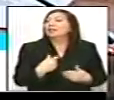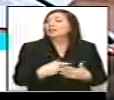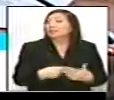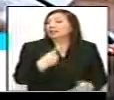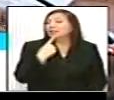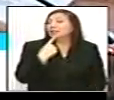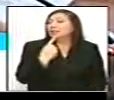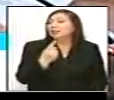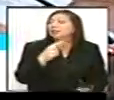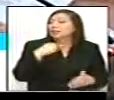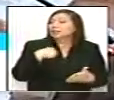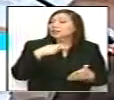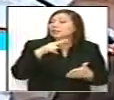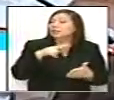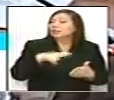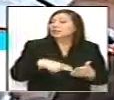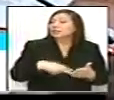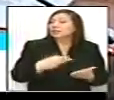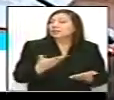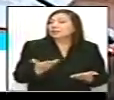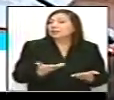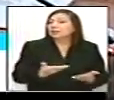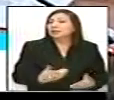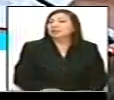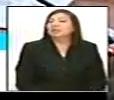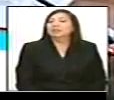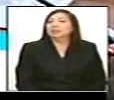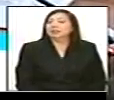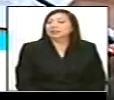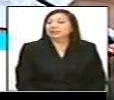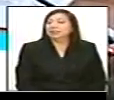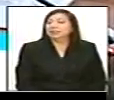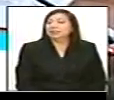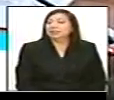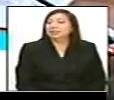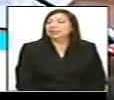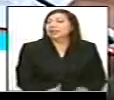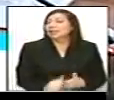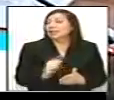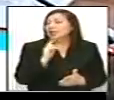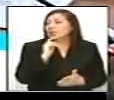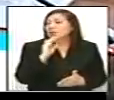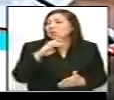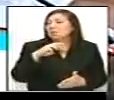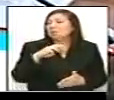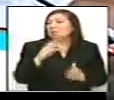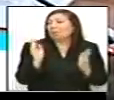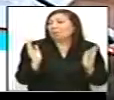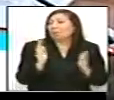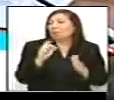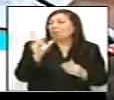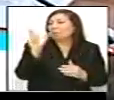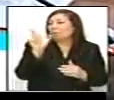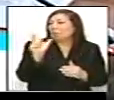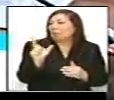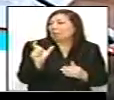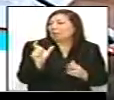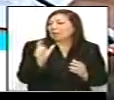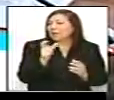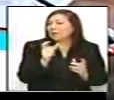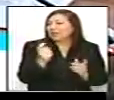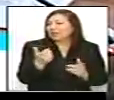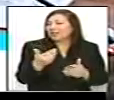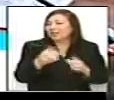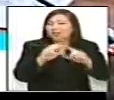decirlo, y he revisado, lo que está colgado es únicamente lo que es un mapita, algo así como esa colección